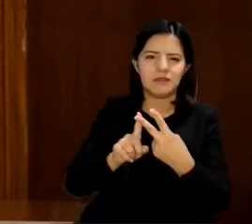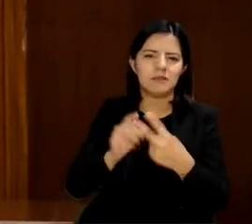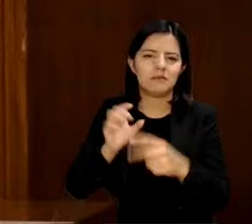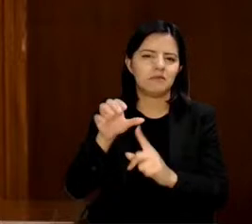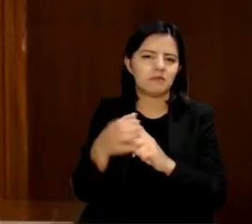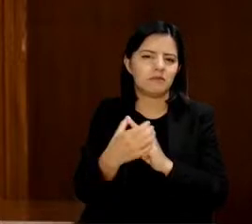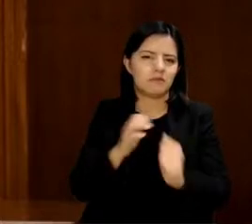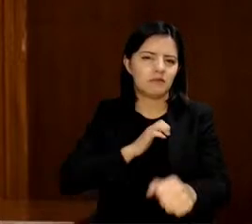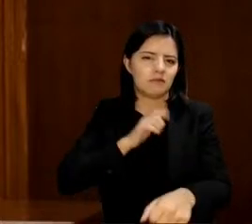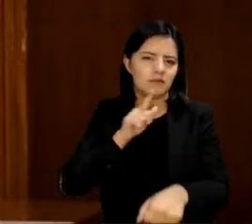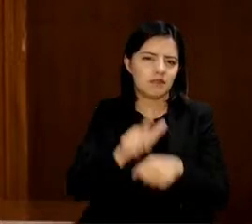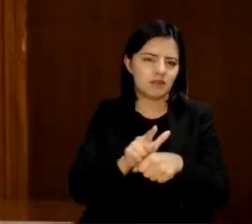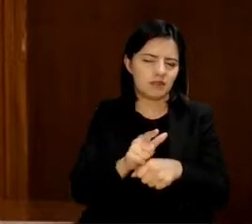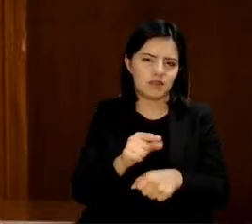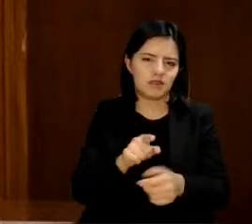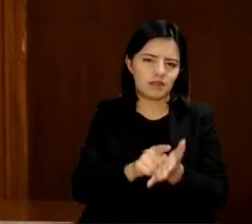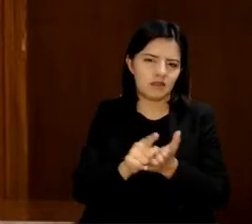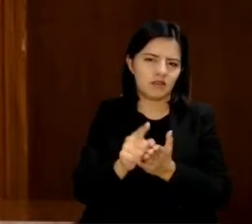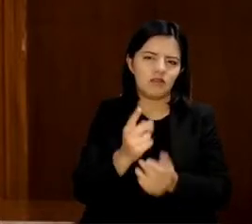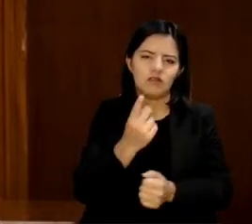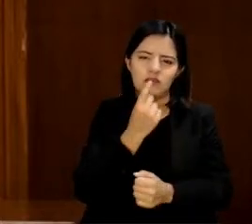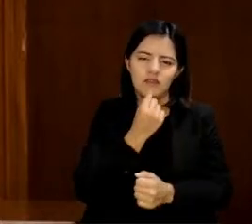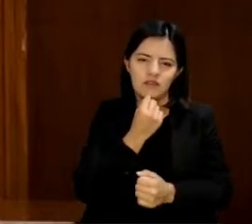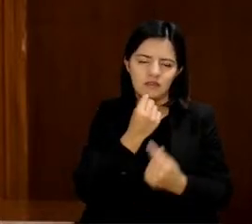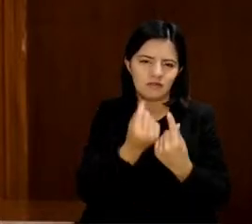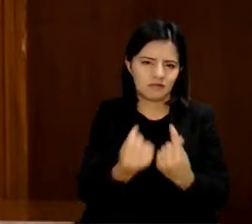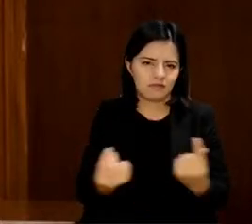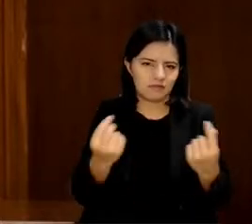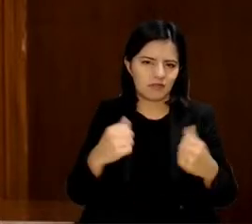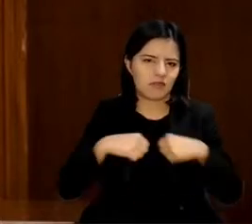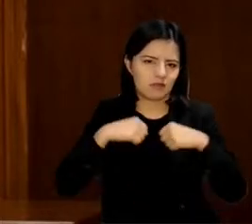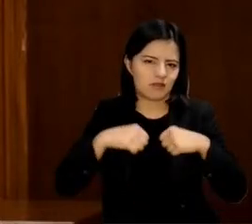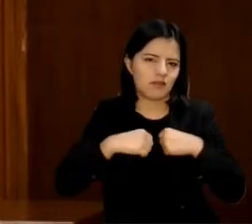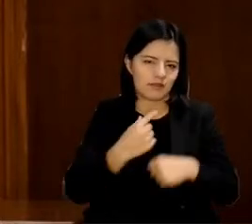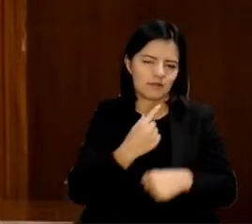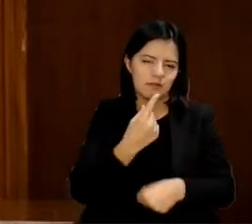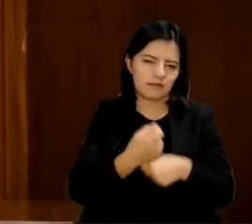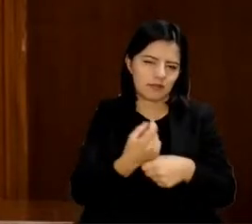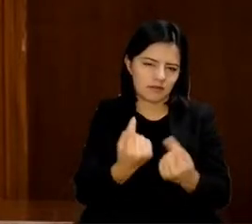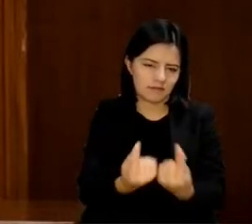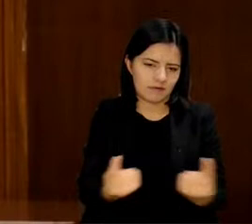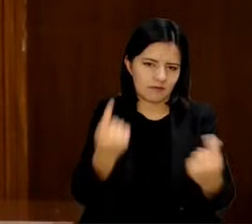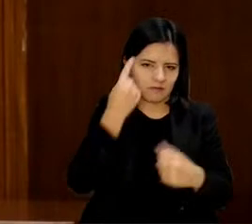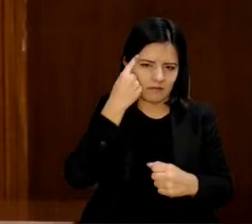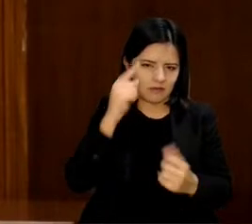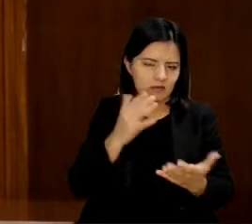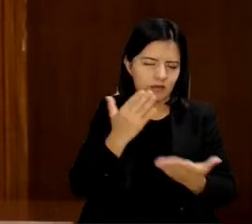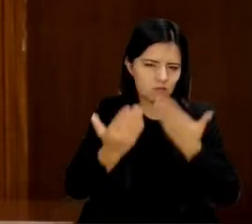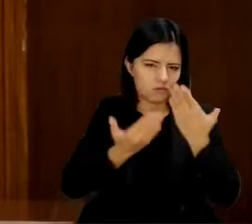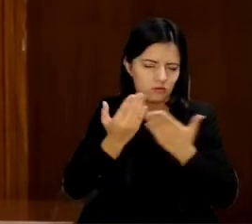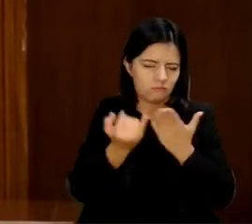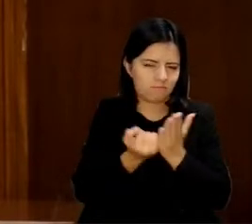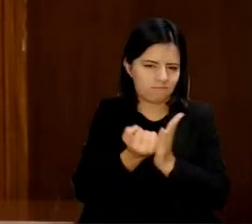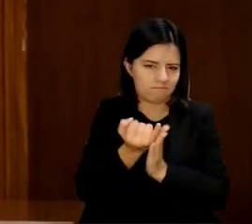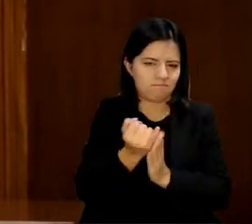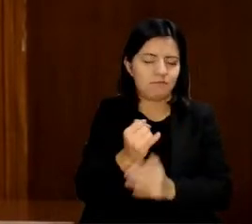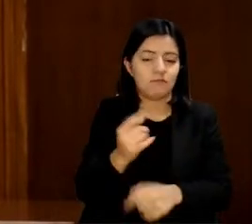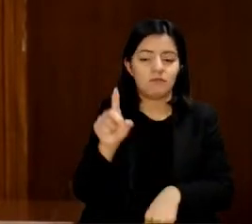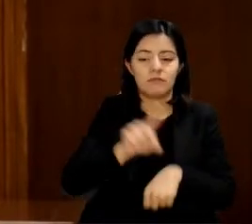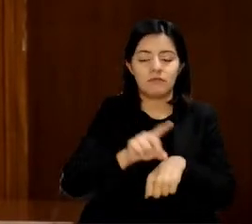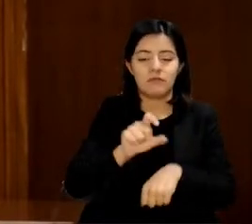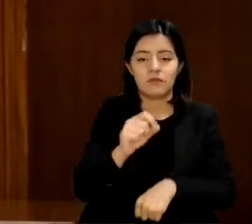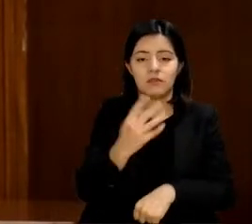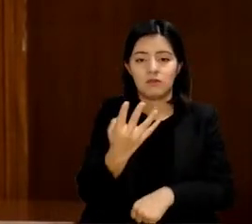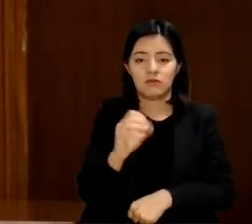Niños, Adolescentes y Primera Infancia para su estudio y dictamen. El día 24 de octubre del